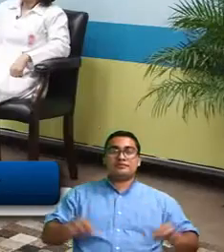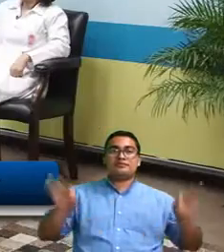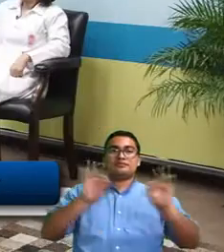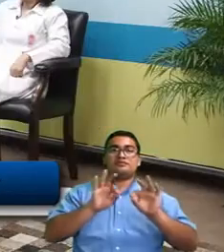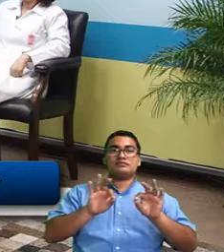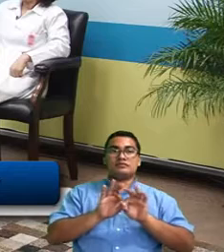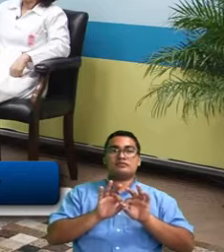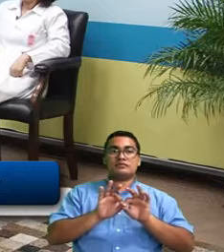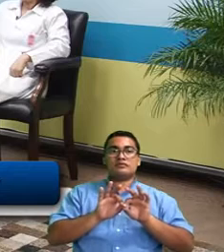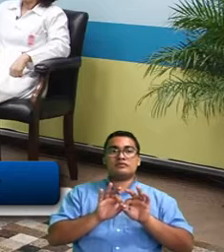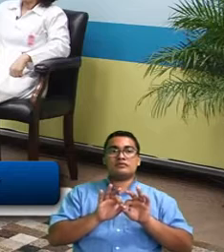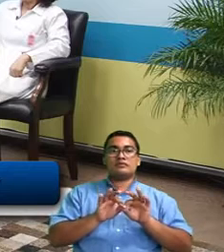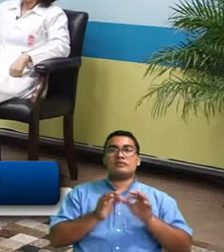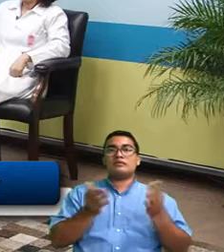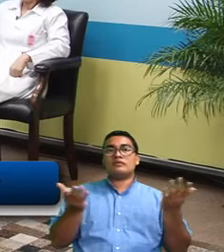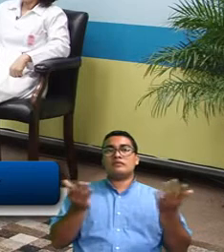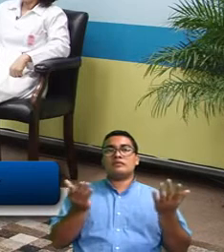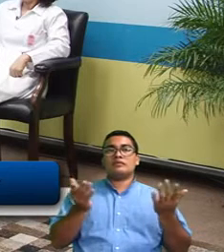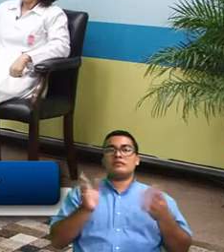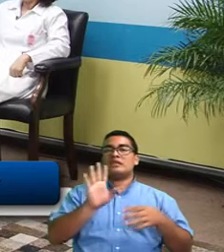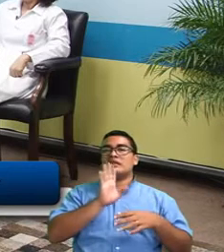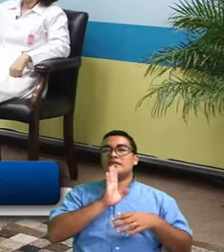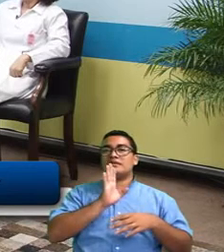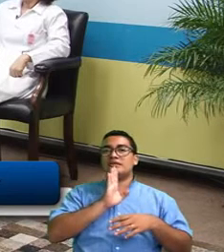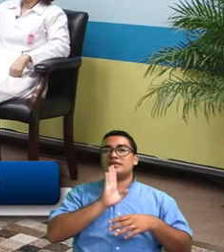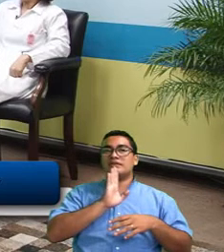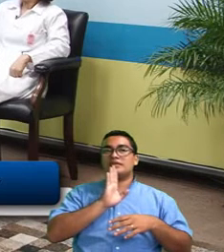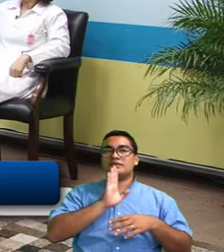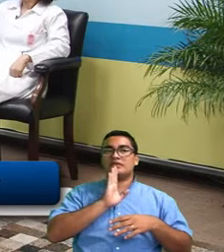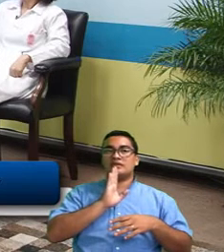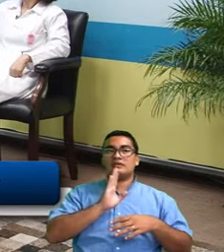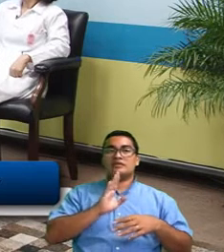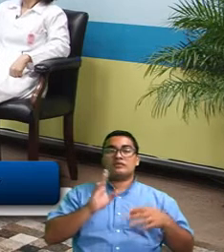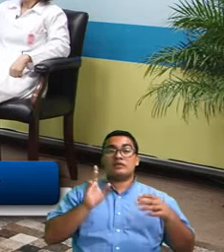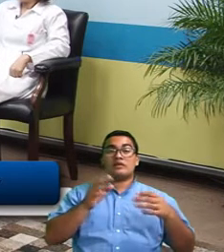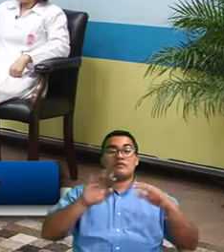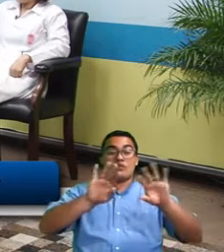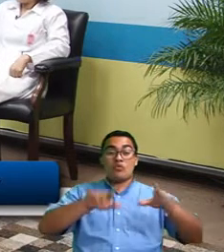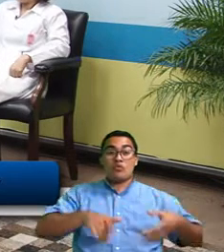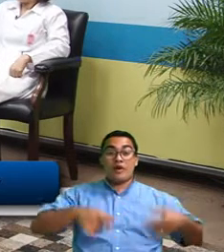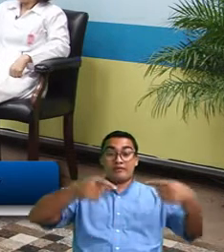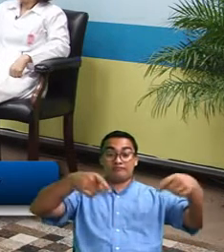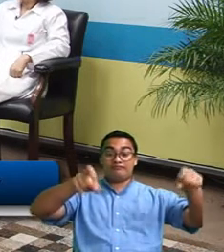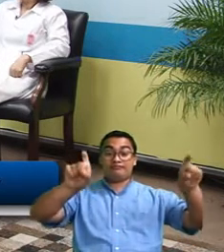es aquí hablamos de la prueba, ¿verdad? La prueba del Papa Nicolao.